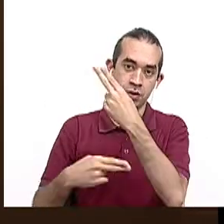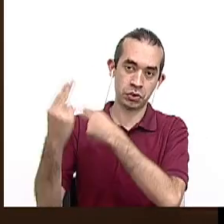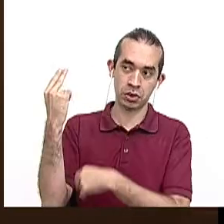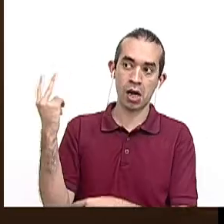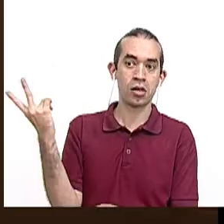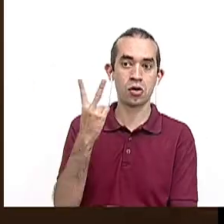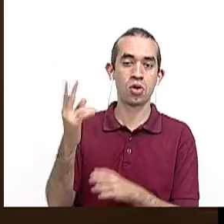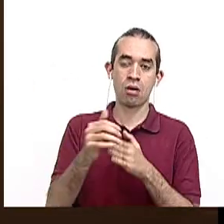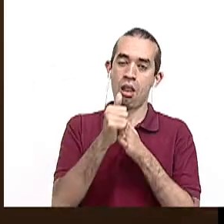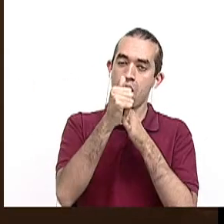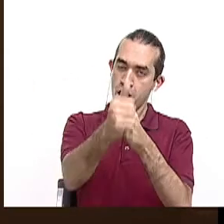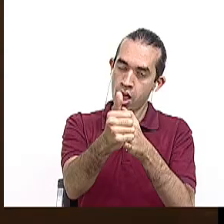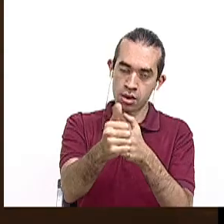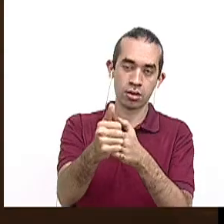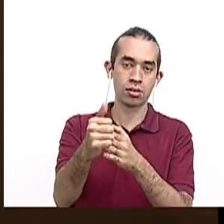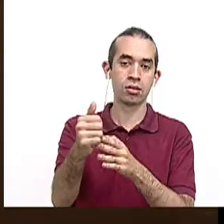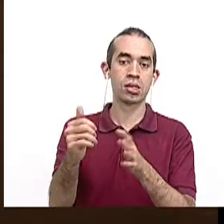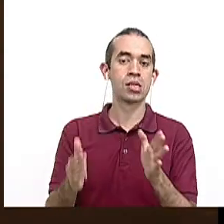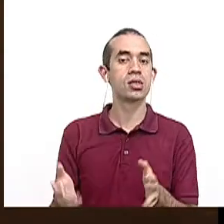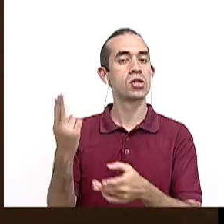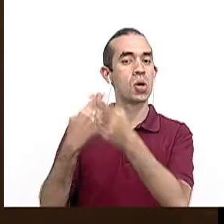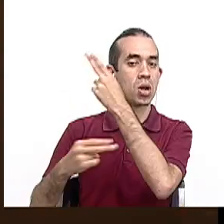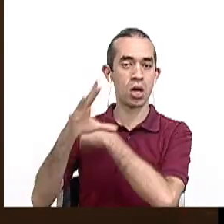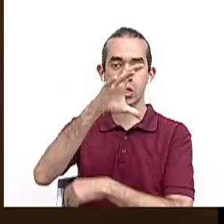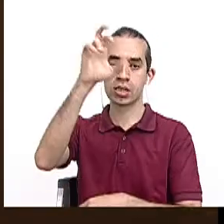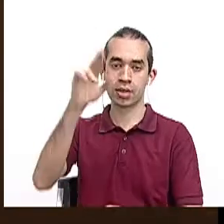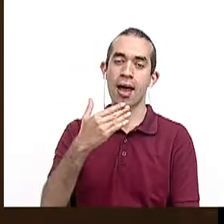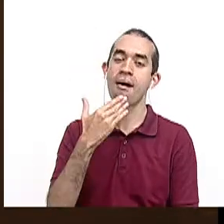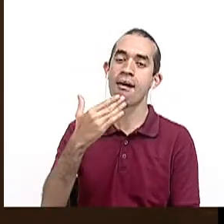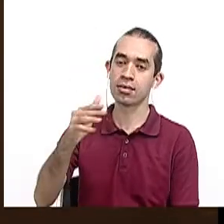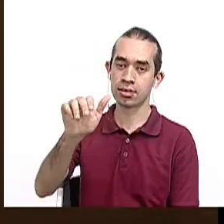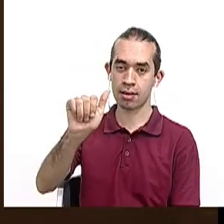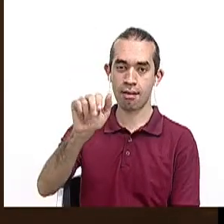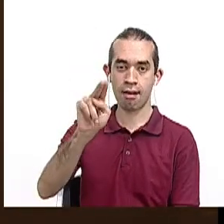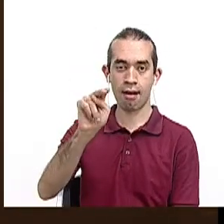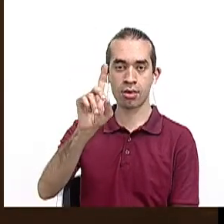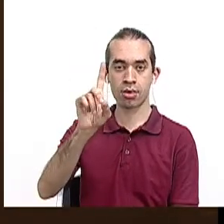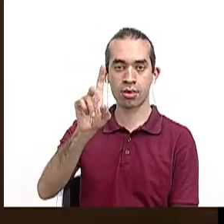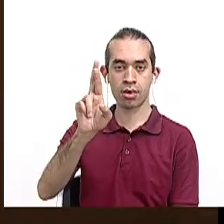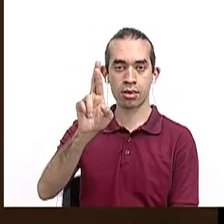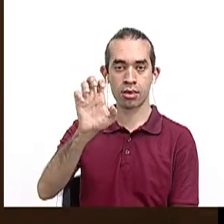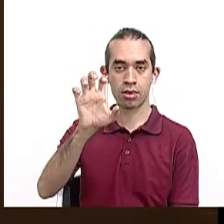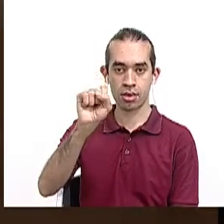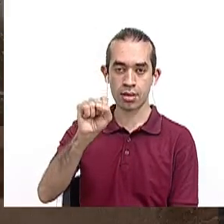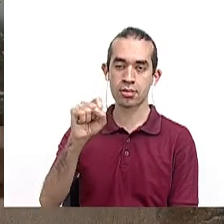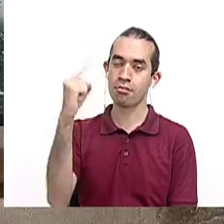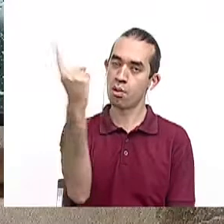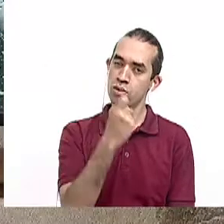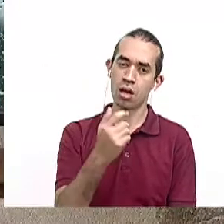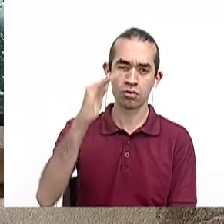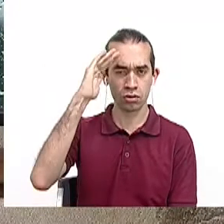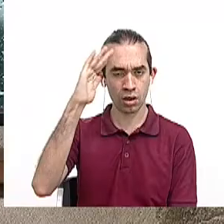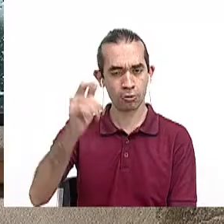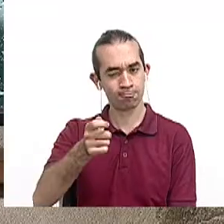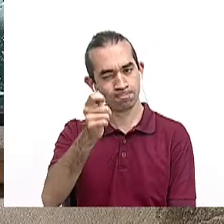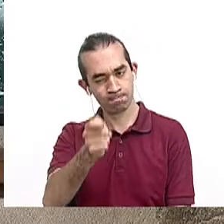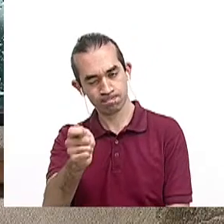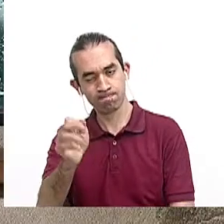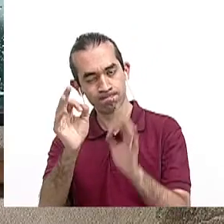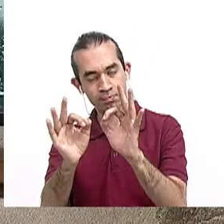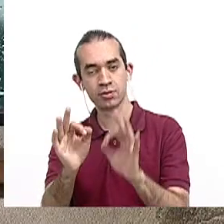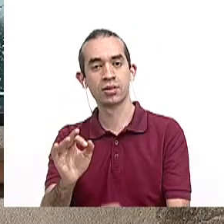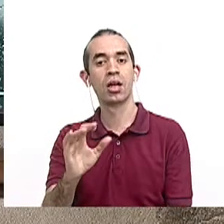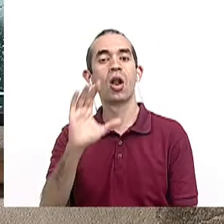grandes líderes de la historia costarricense. Gracias a Andrés, que nos hace esa pregunta, y un saludo muy cordial al CTP